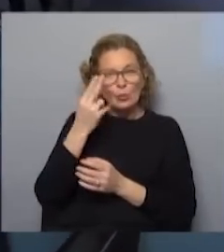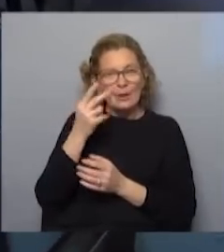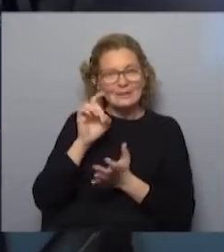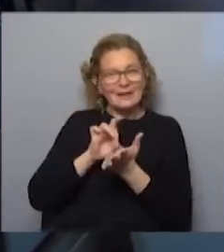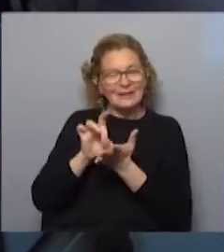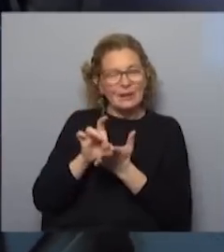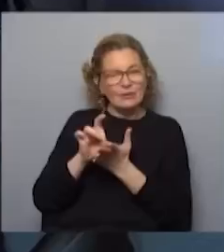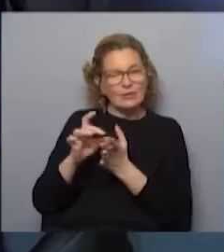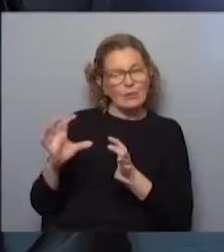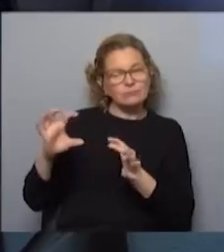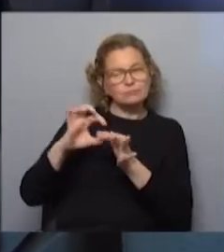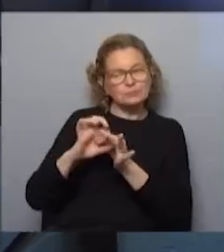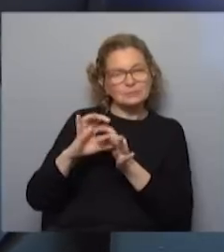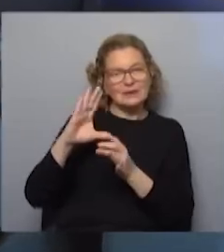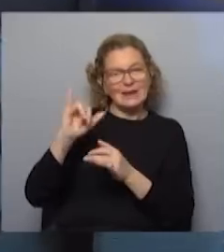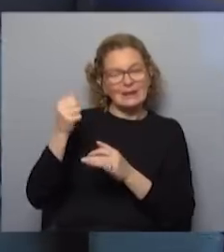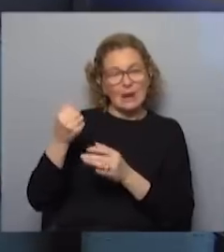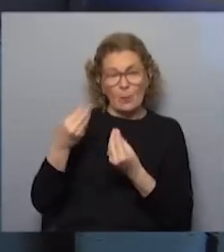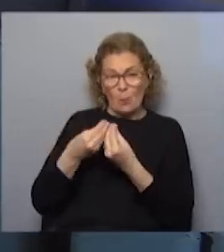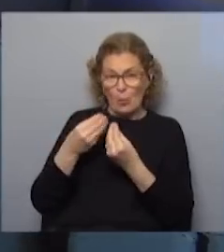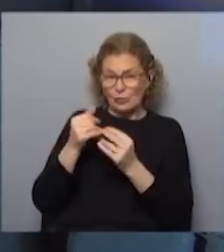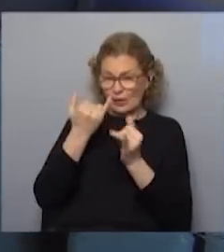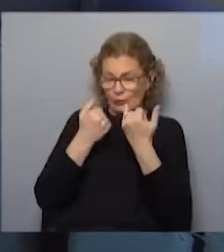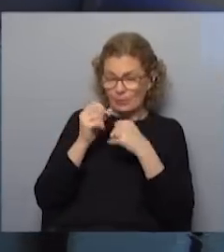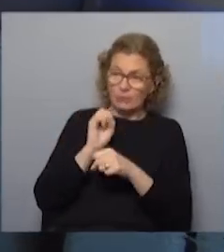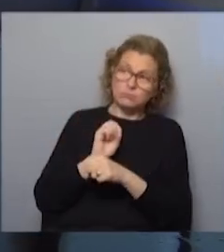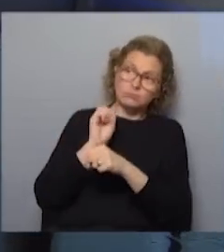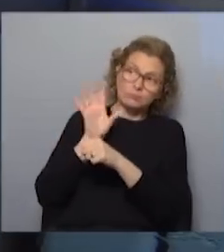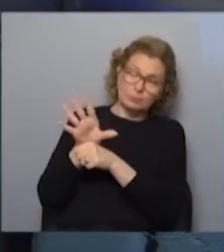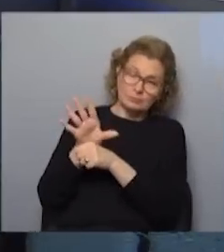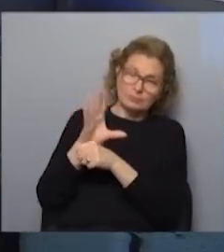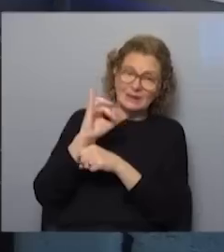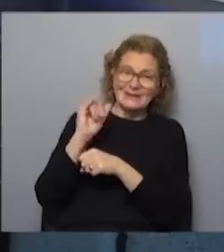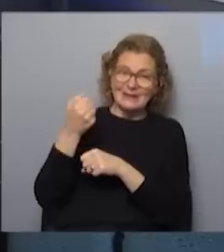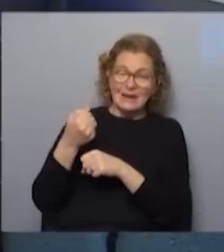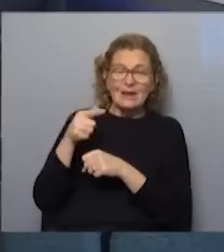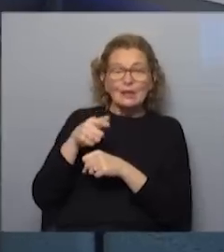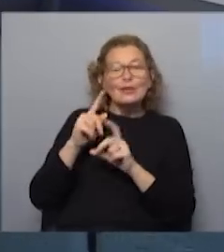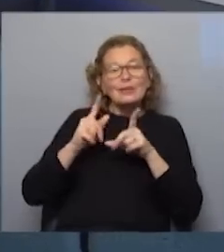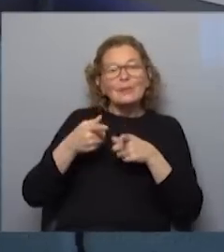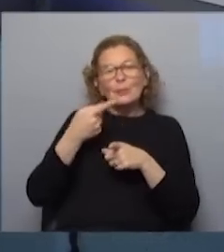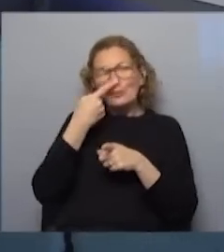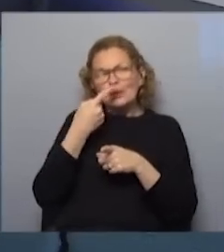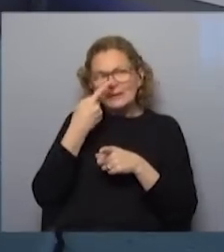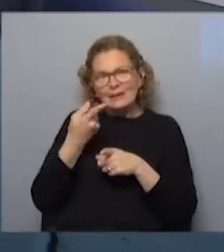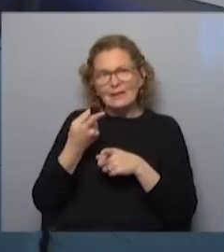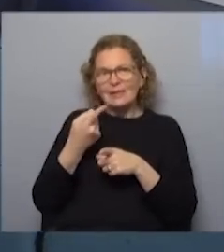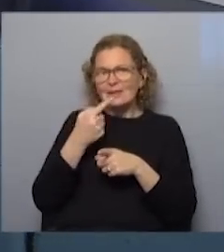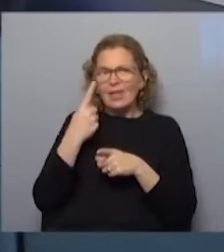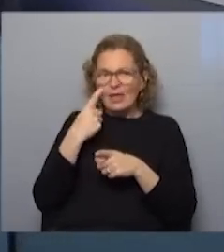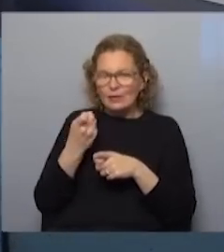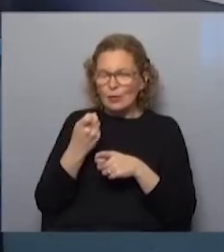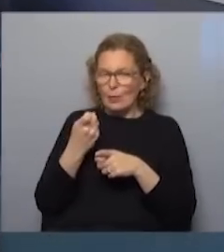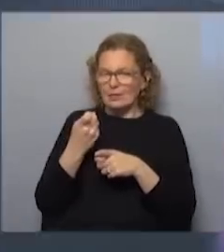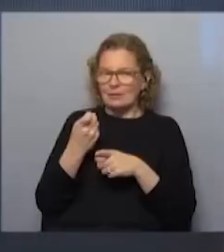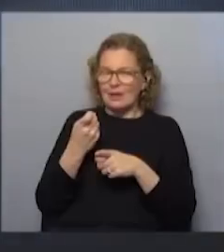servicio de la ciudad Sí porque mucha de la información iba a parar a la estación de la Cia porque eso también es interesante medirlo